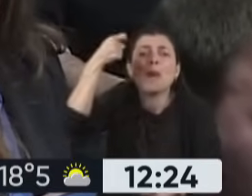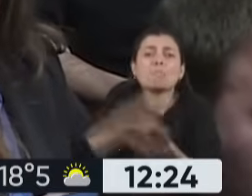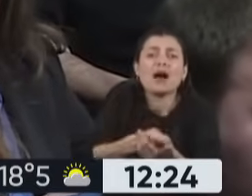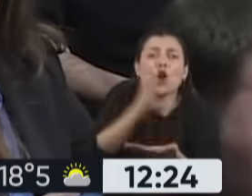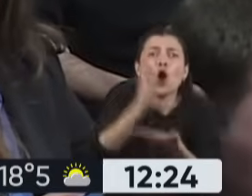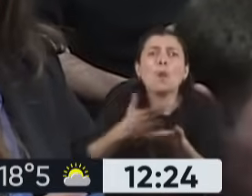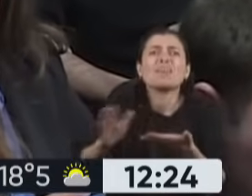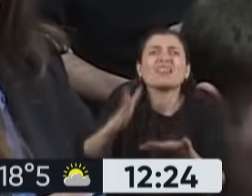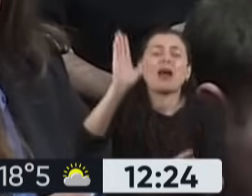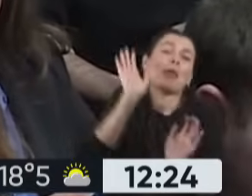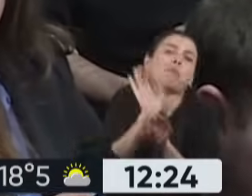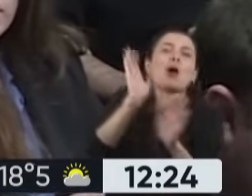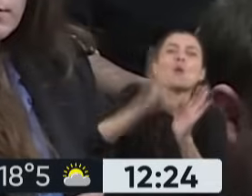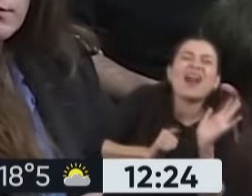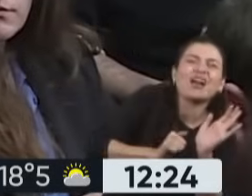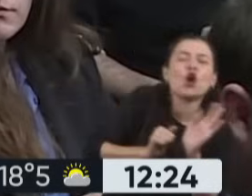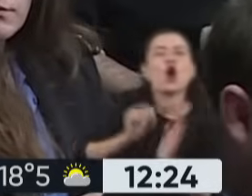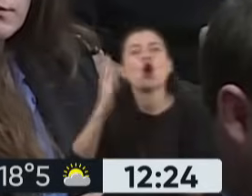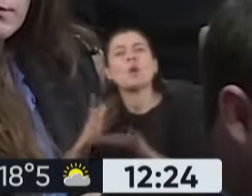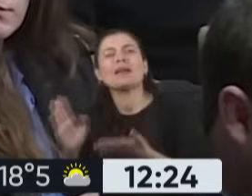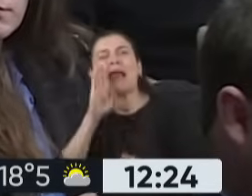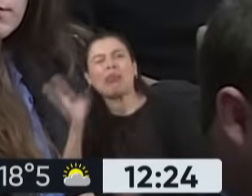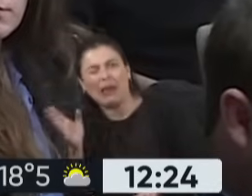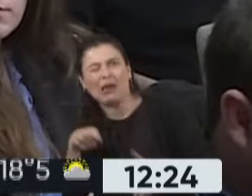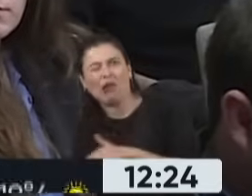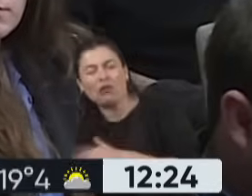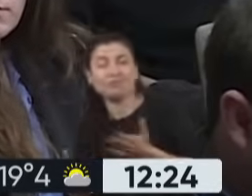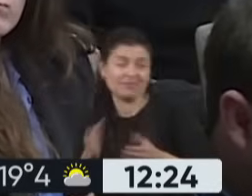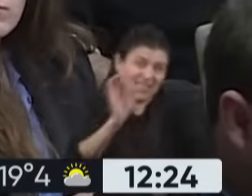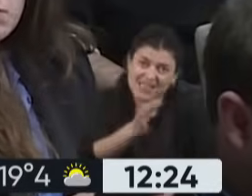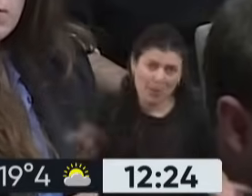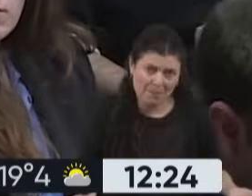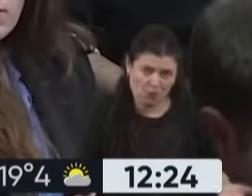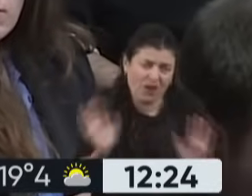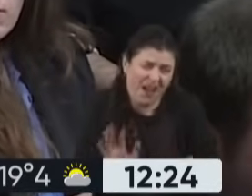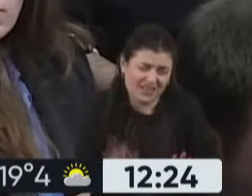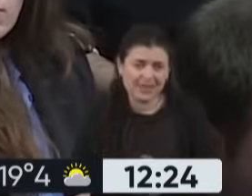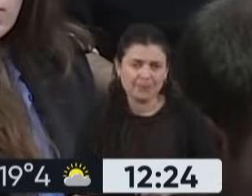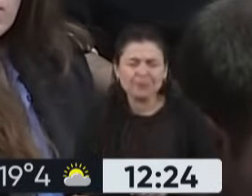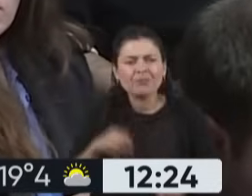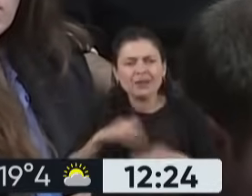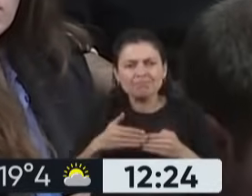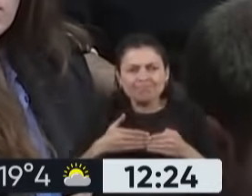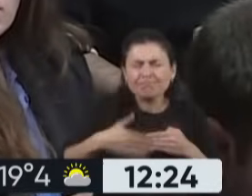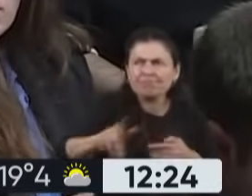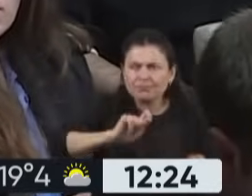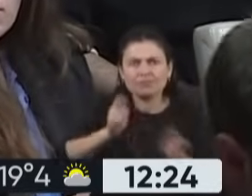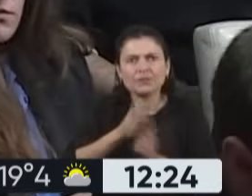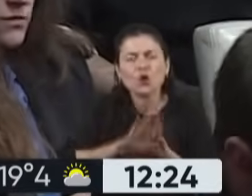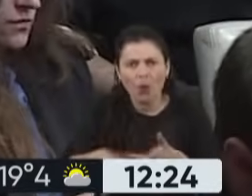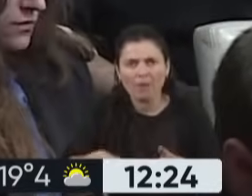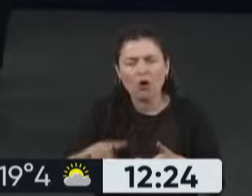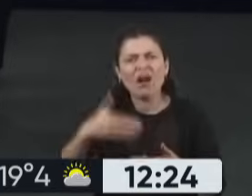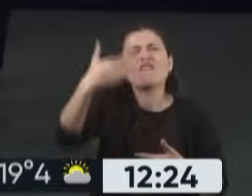con cualquier contador del país. ¿Qué cambia a partir de esto, más allá de tener que entregar menos información al